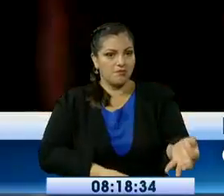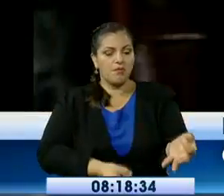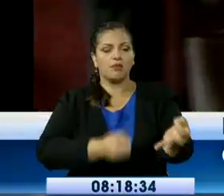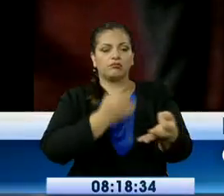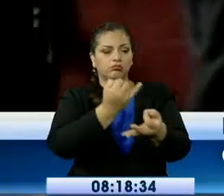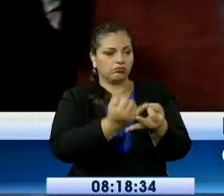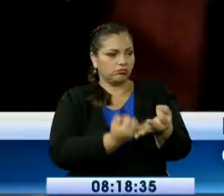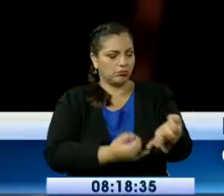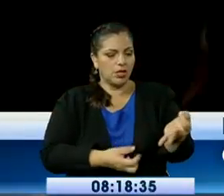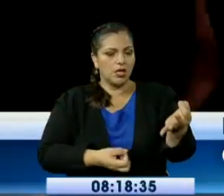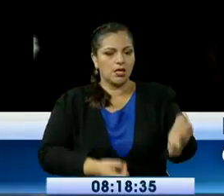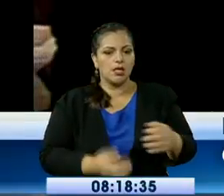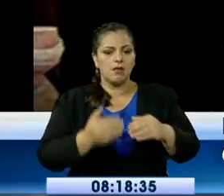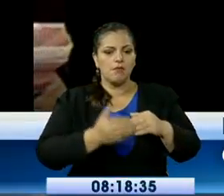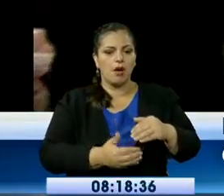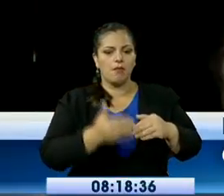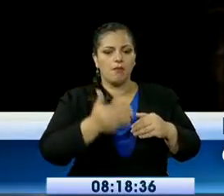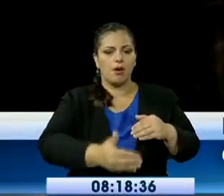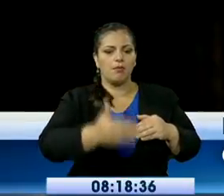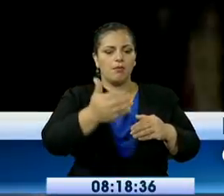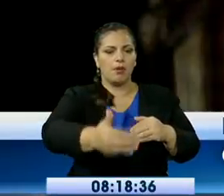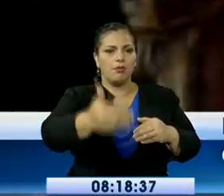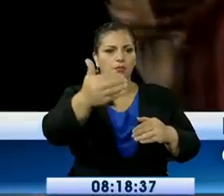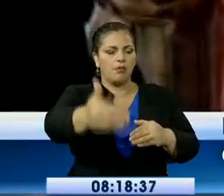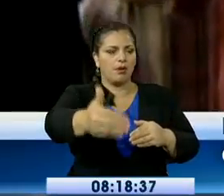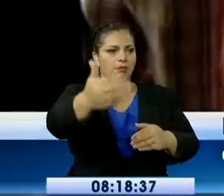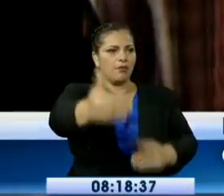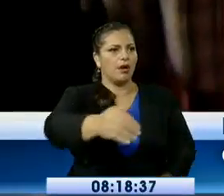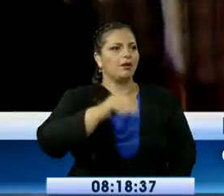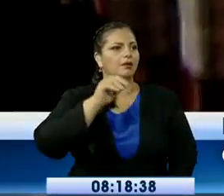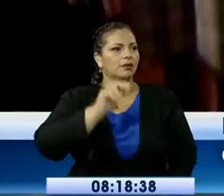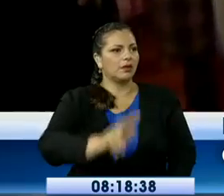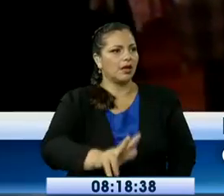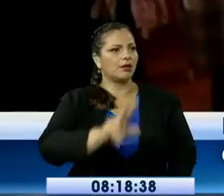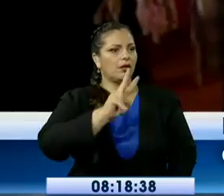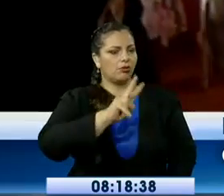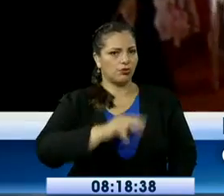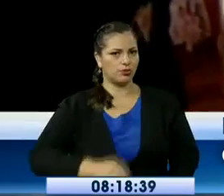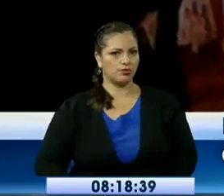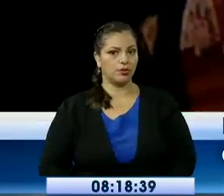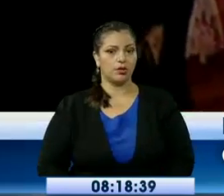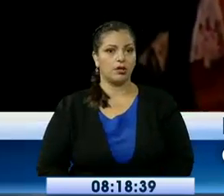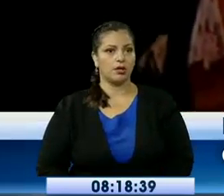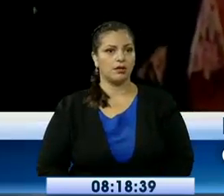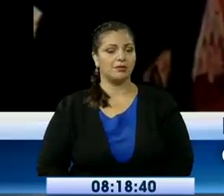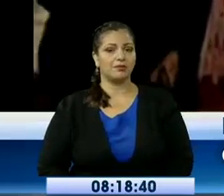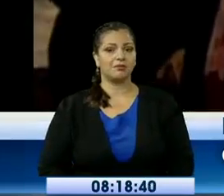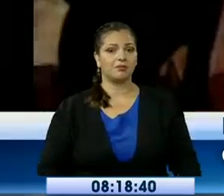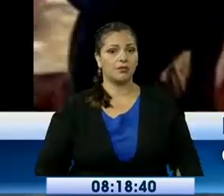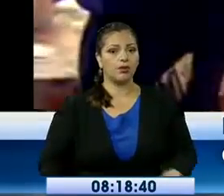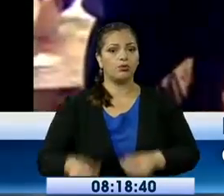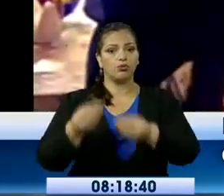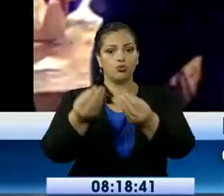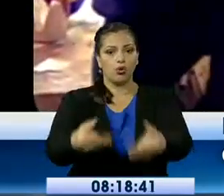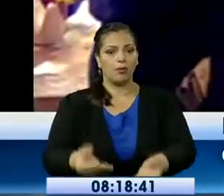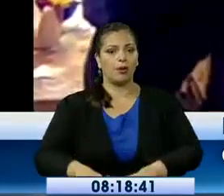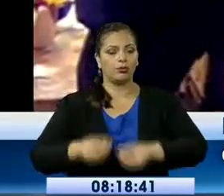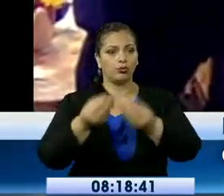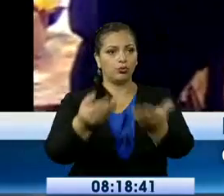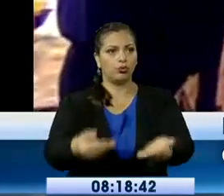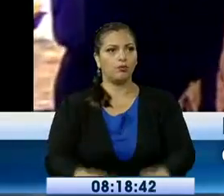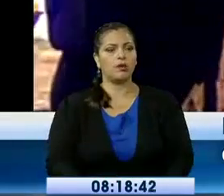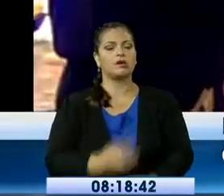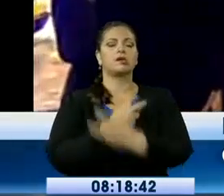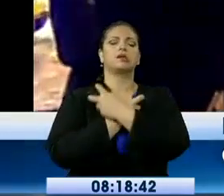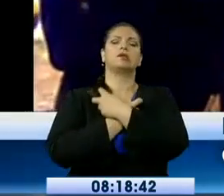ser beneficiadas. Aquí tenemos a los ciudadanos que están contentos de recibir ese servicio y que va a ser permanente. Todos los